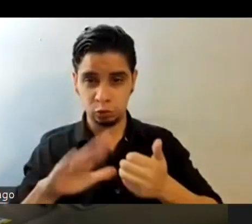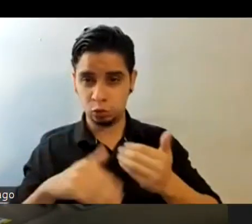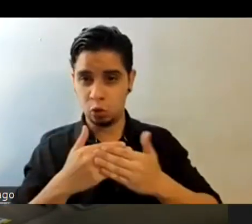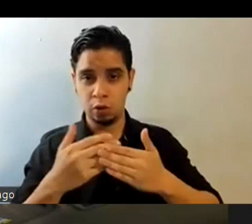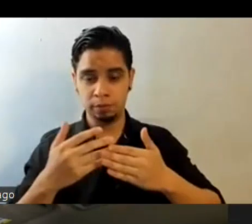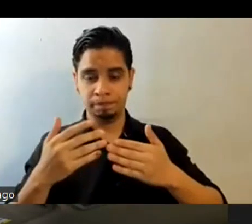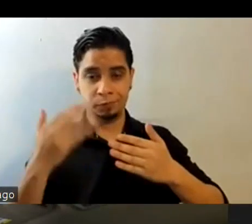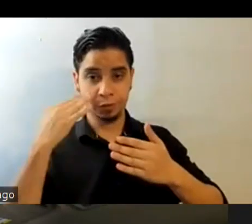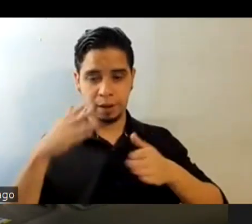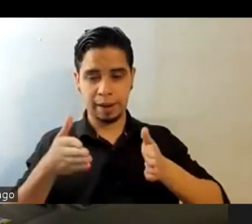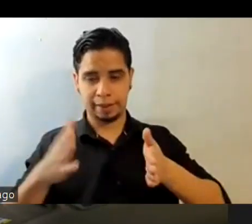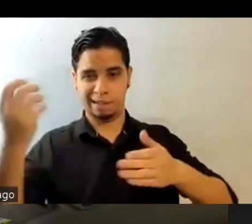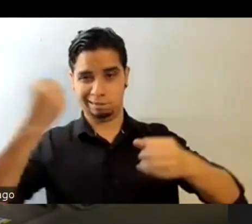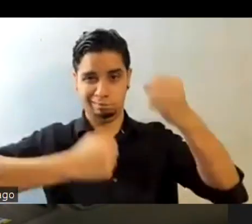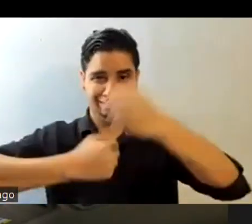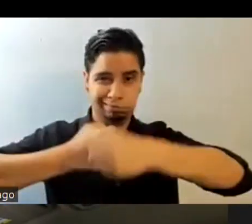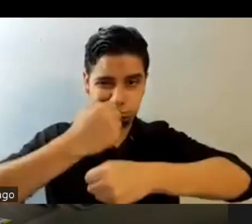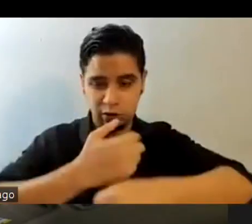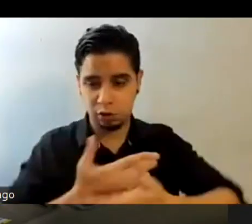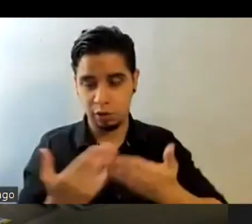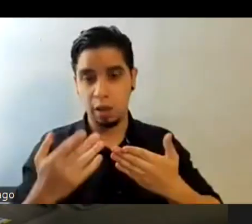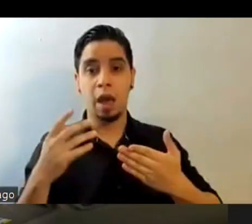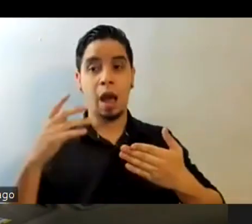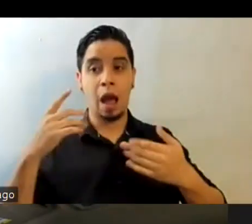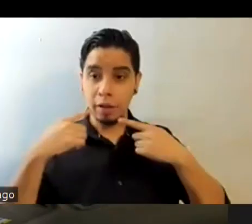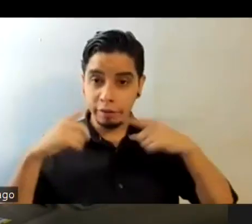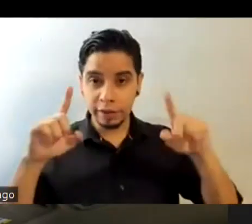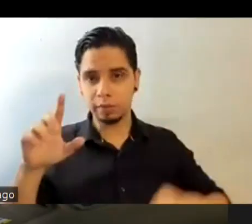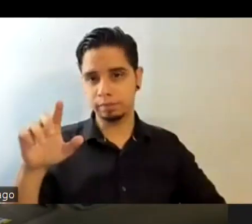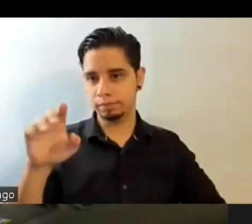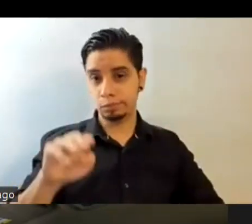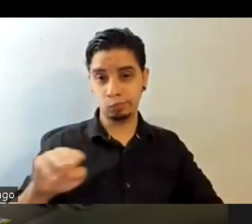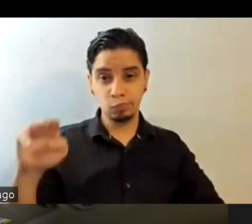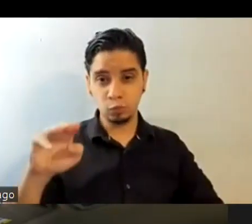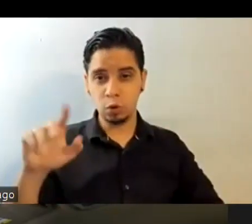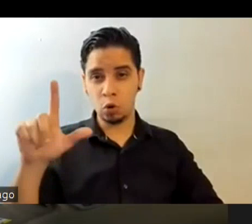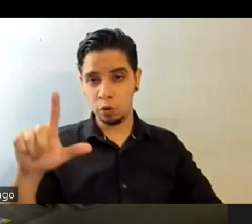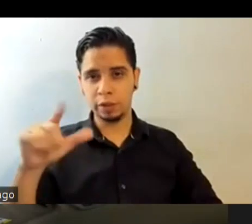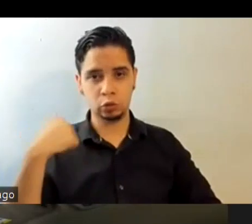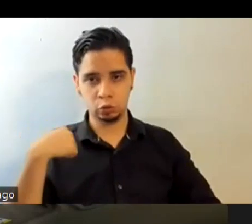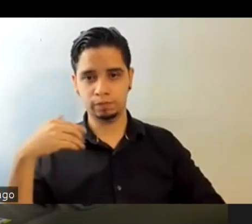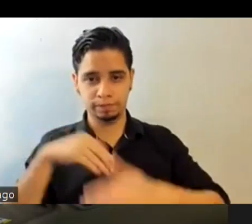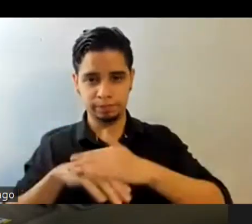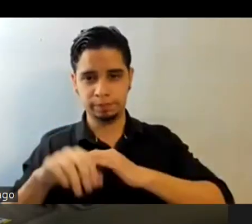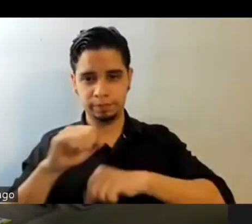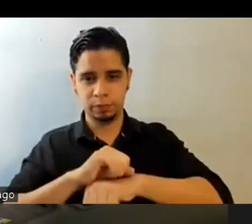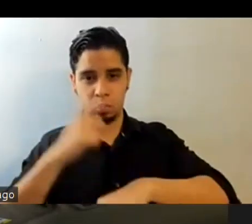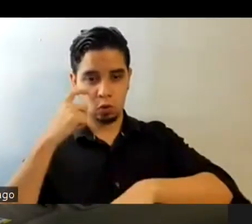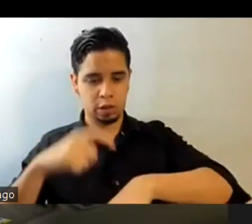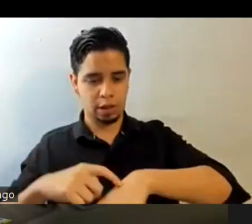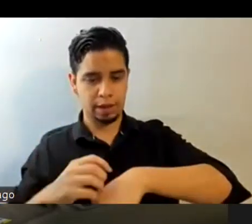cosas. Finalmente, cuando yo llego el lunes a trabajar, me noto en los brazos que me había salido como una